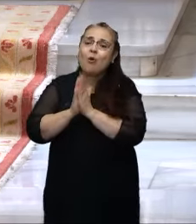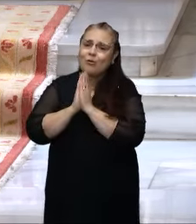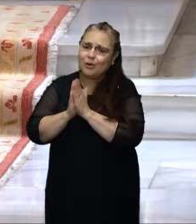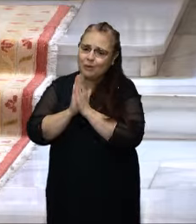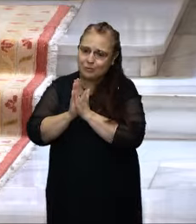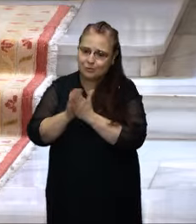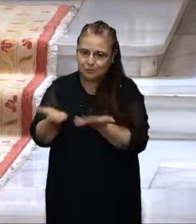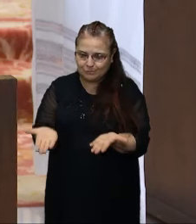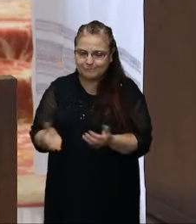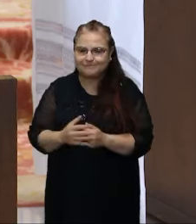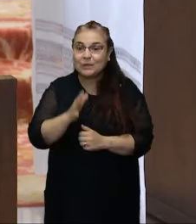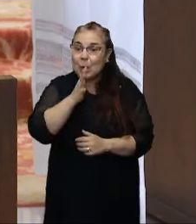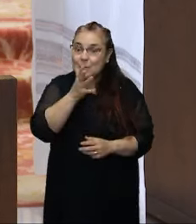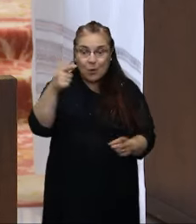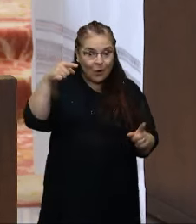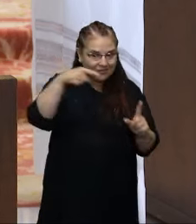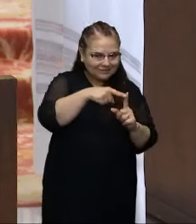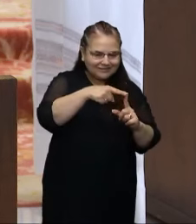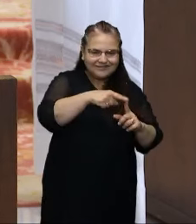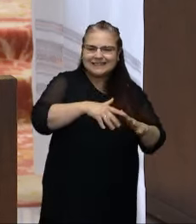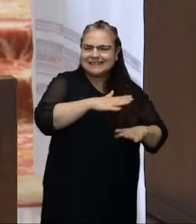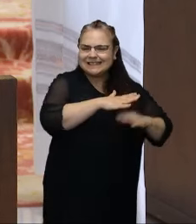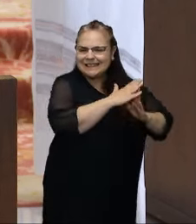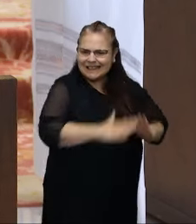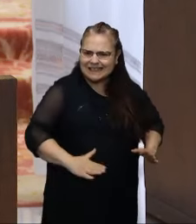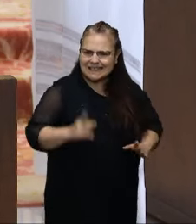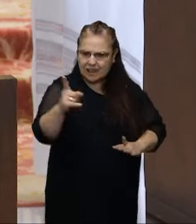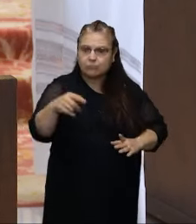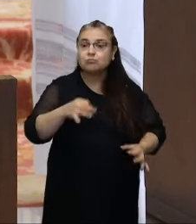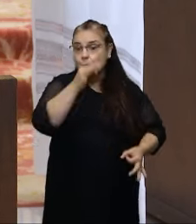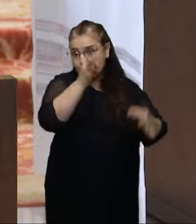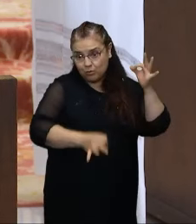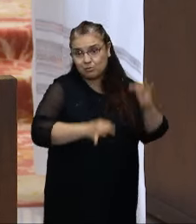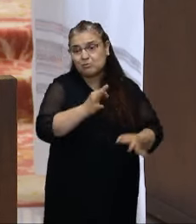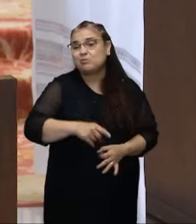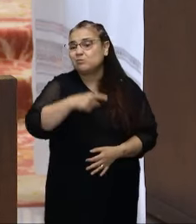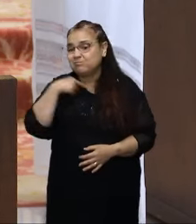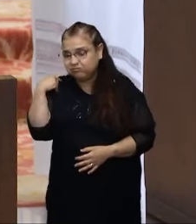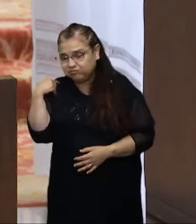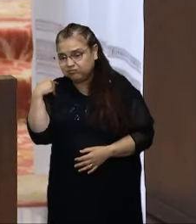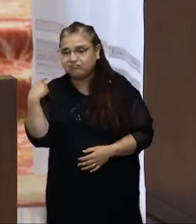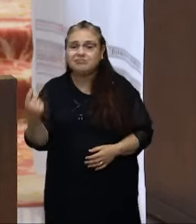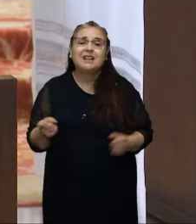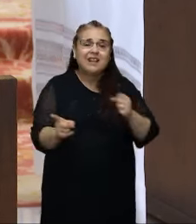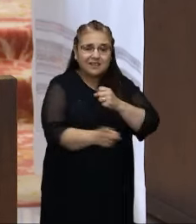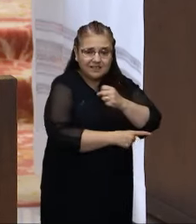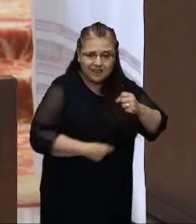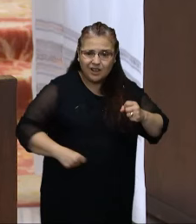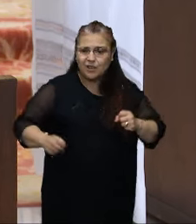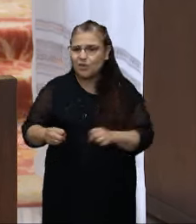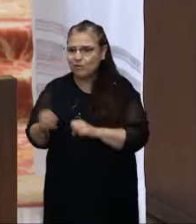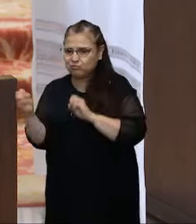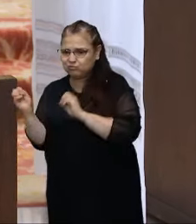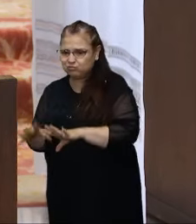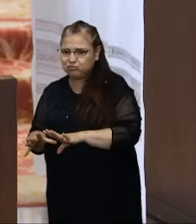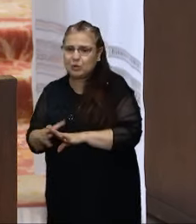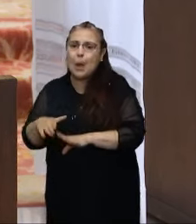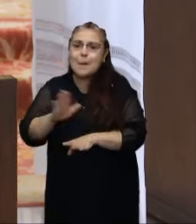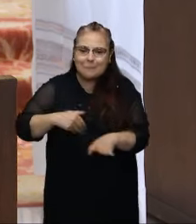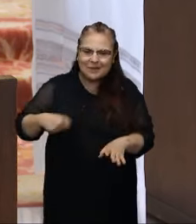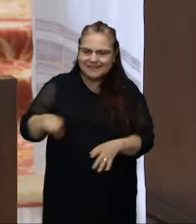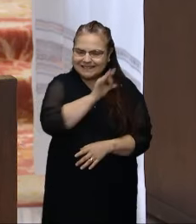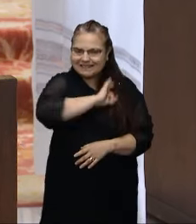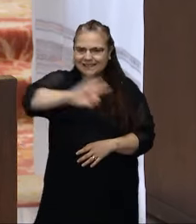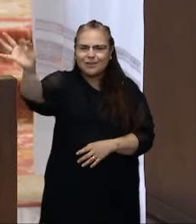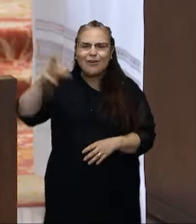pues. Por la Iglesia, en la que hay justos y pecadores, trigo y cizaña, para que el Señor envíe su